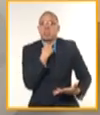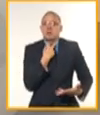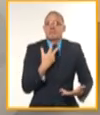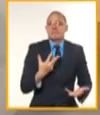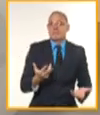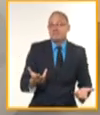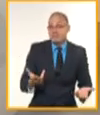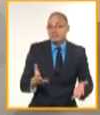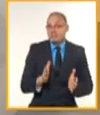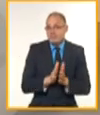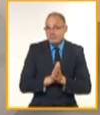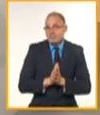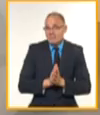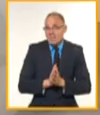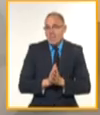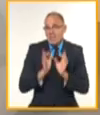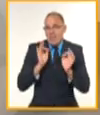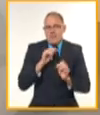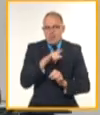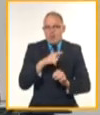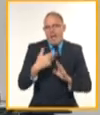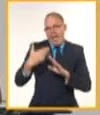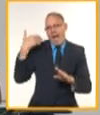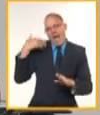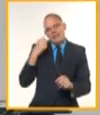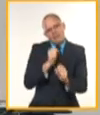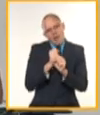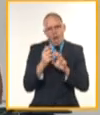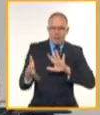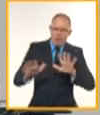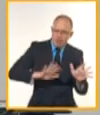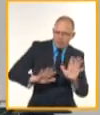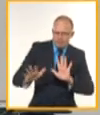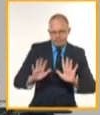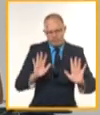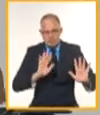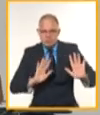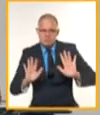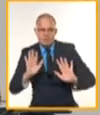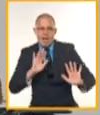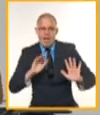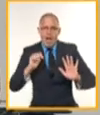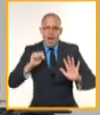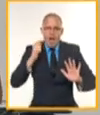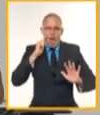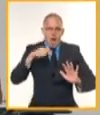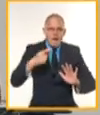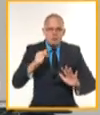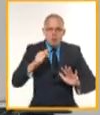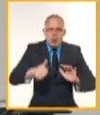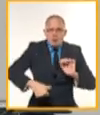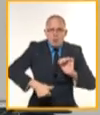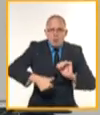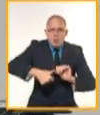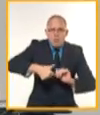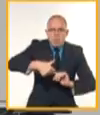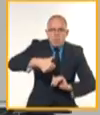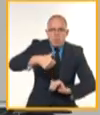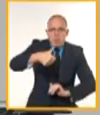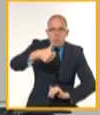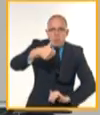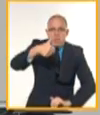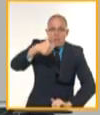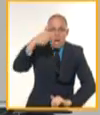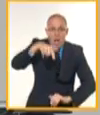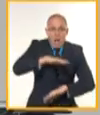se abastecen para producir, digamos, alimentos de importancia capital, de primera necesidad